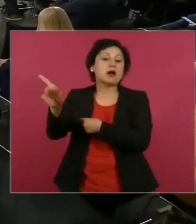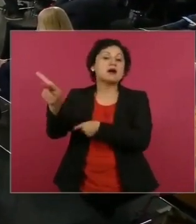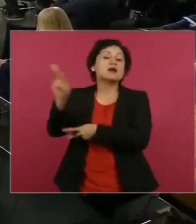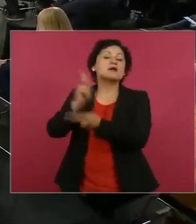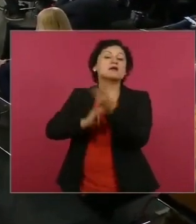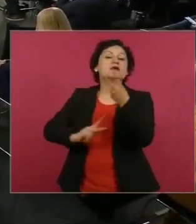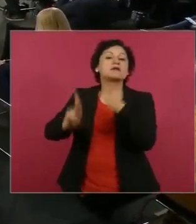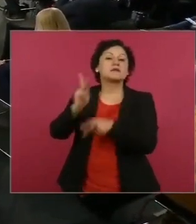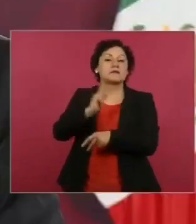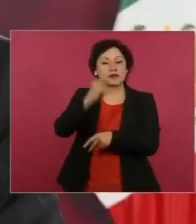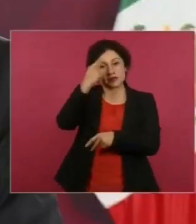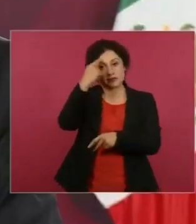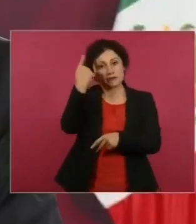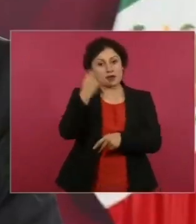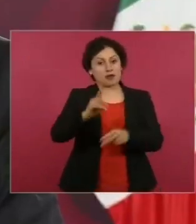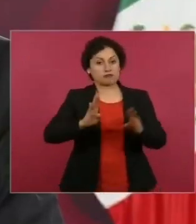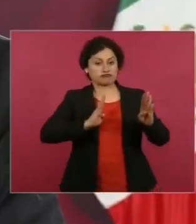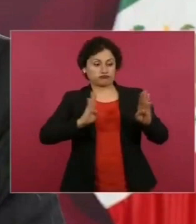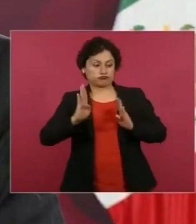los frailes